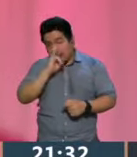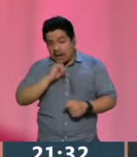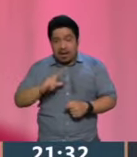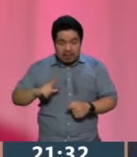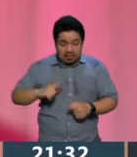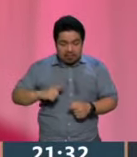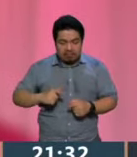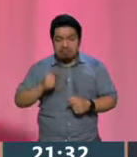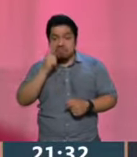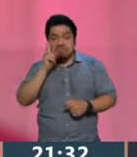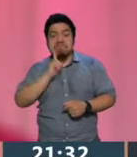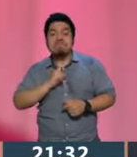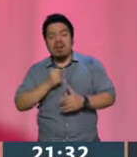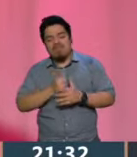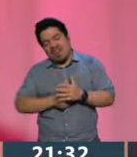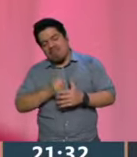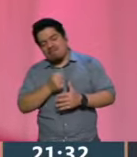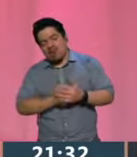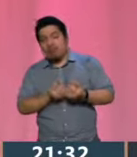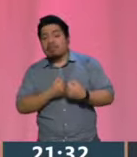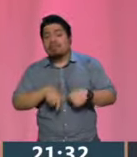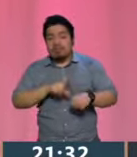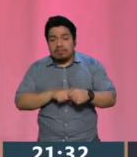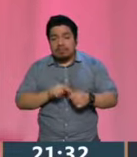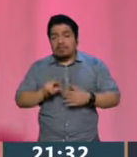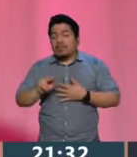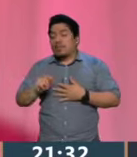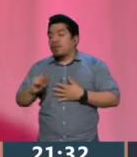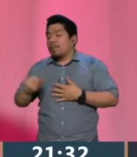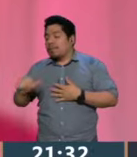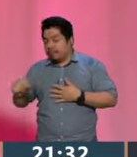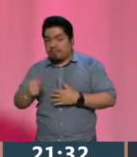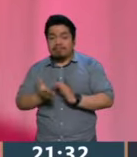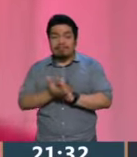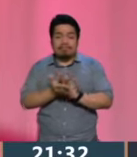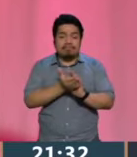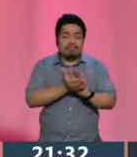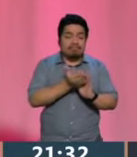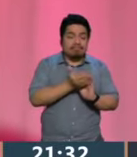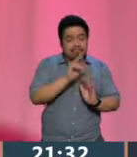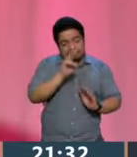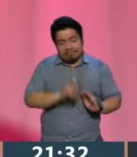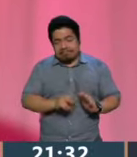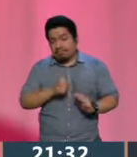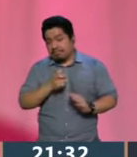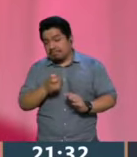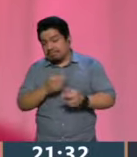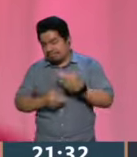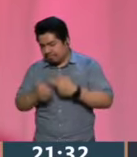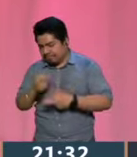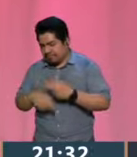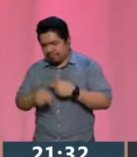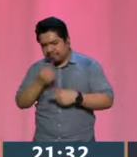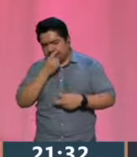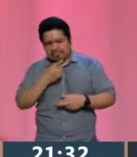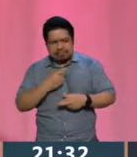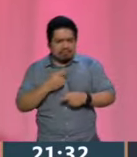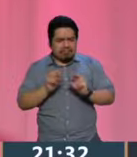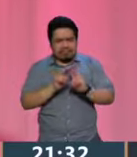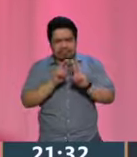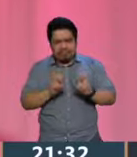mujer luchadora social, constructora de utopías que se han vuelto realidades. Y a mí me gustaría retomar lo que mencionan del